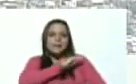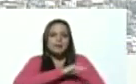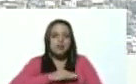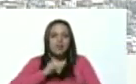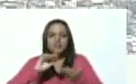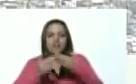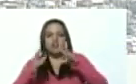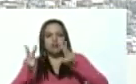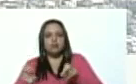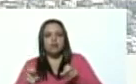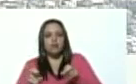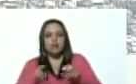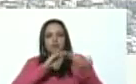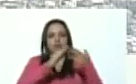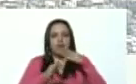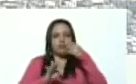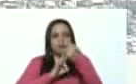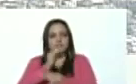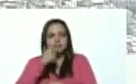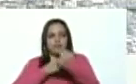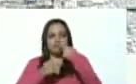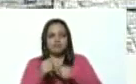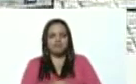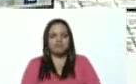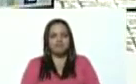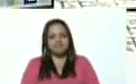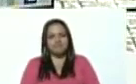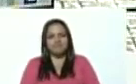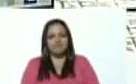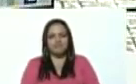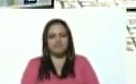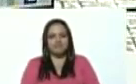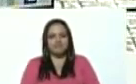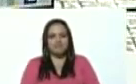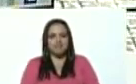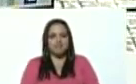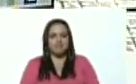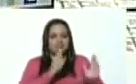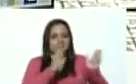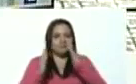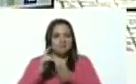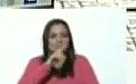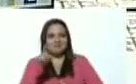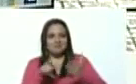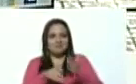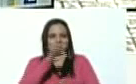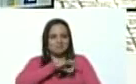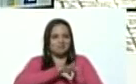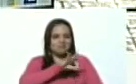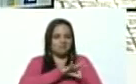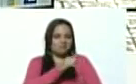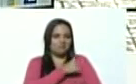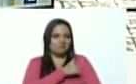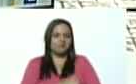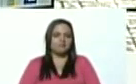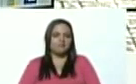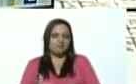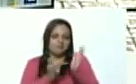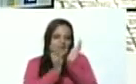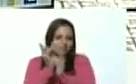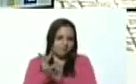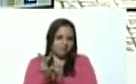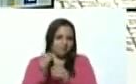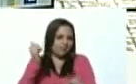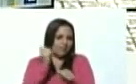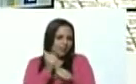Barrio Nuevo, Barrio Tricolor. Concepto completo del socialismo cristiano de Cristo, el